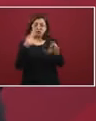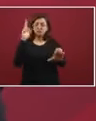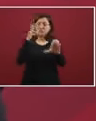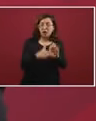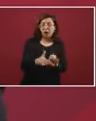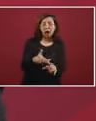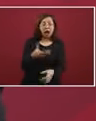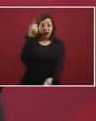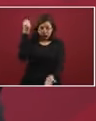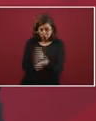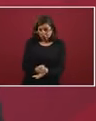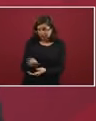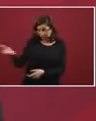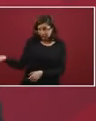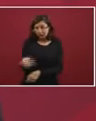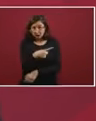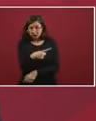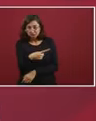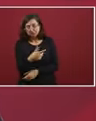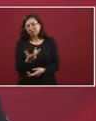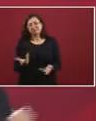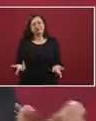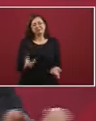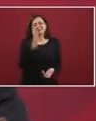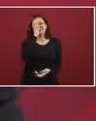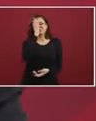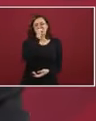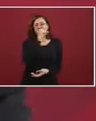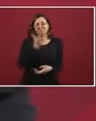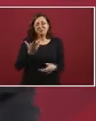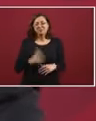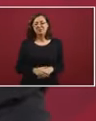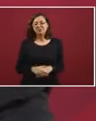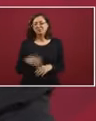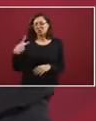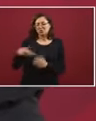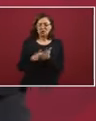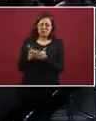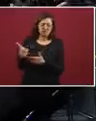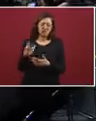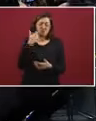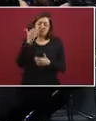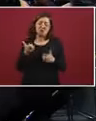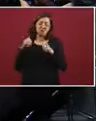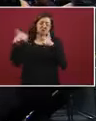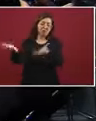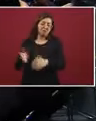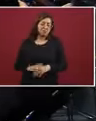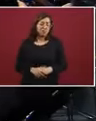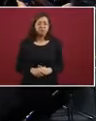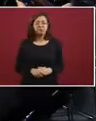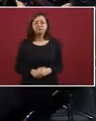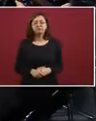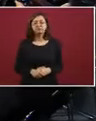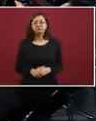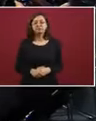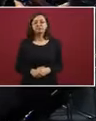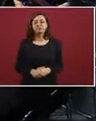podemos nosotros obligarlos a irse a un albergue, eso sería contra sus derechos. Por favor.